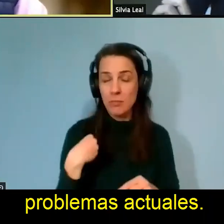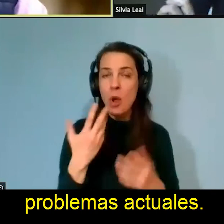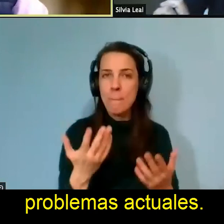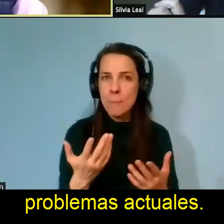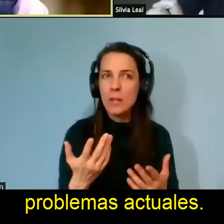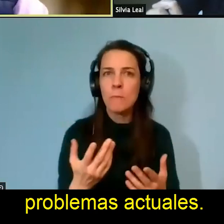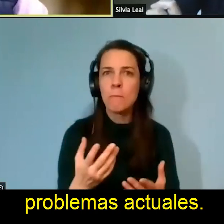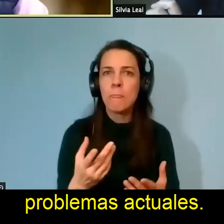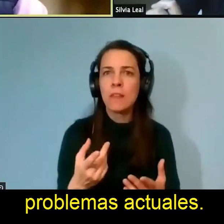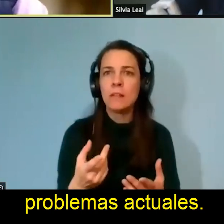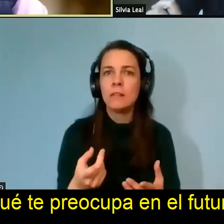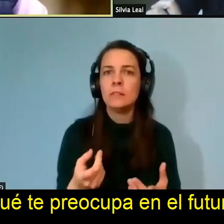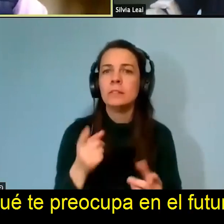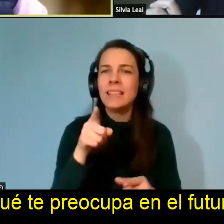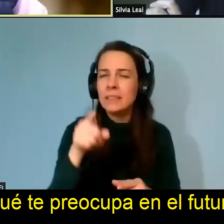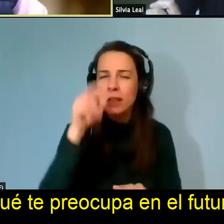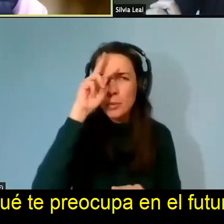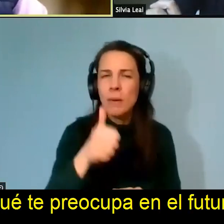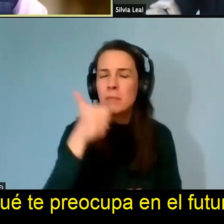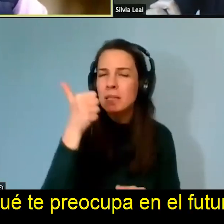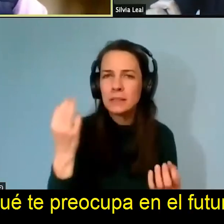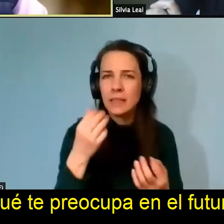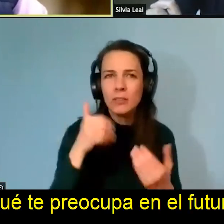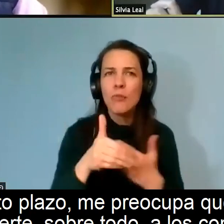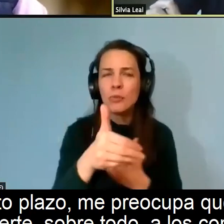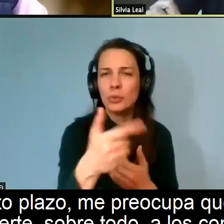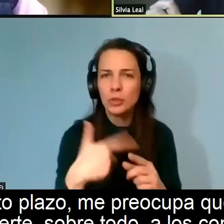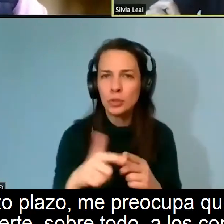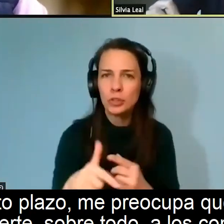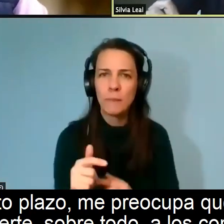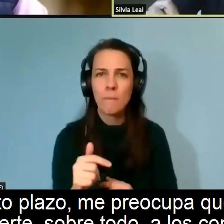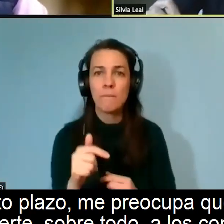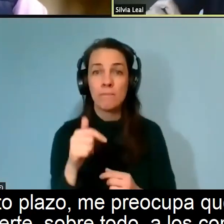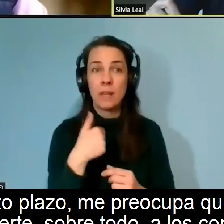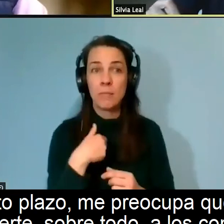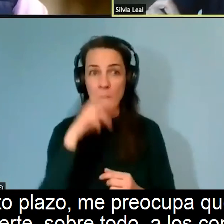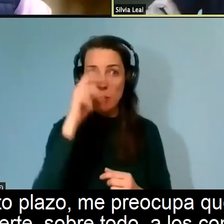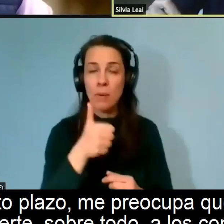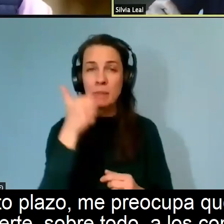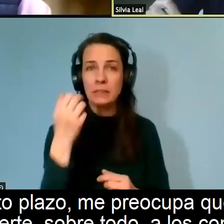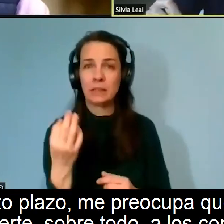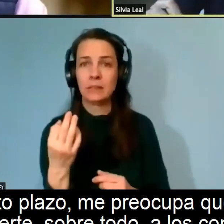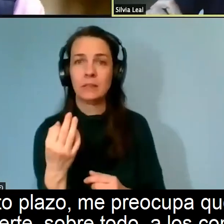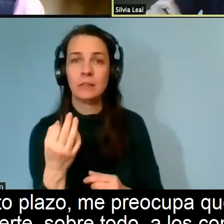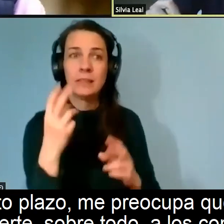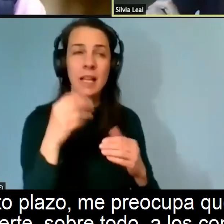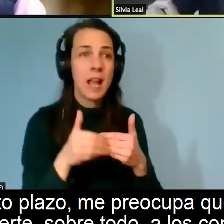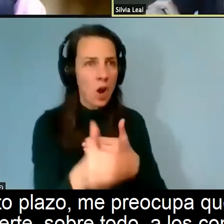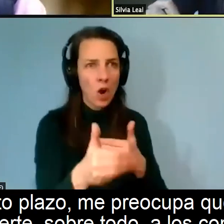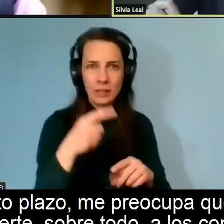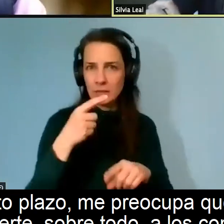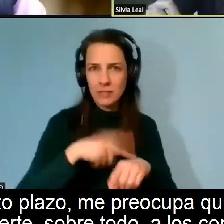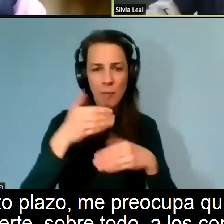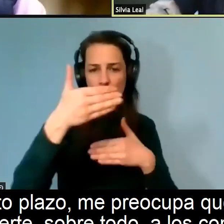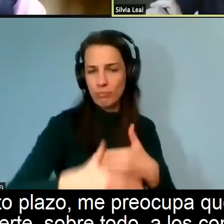problemas actuales. ¿Qué te preocupa que veas en el futuro? Pues mira, a mí me preocupa el corto plazo,